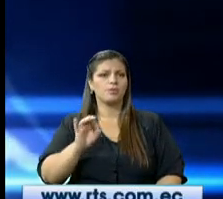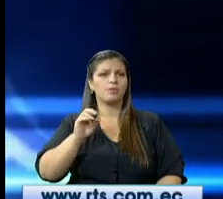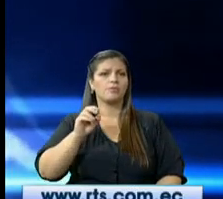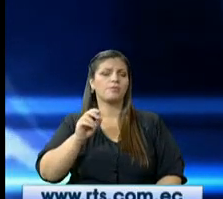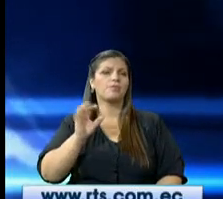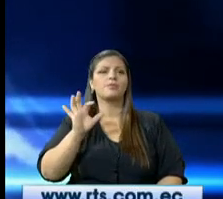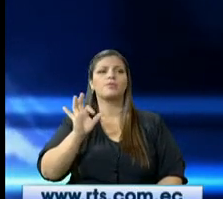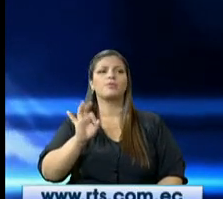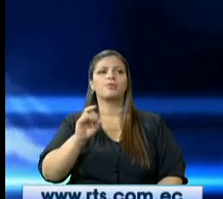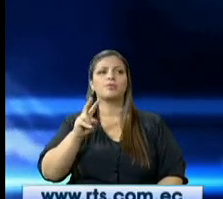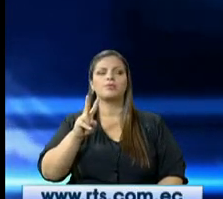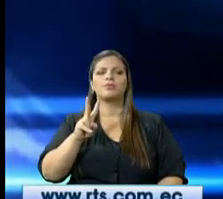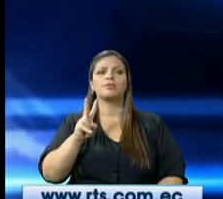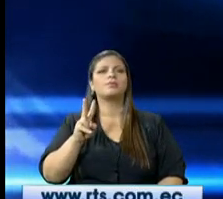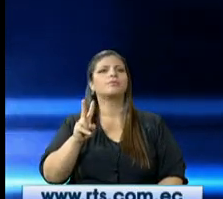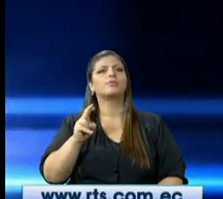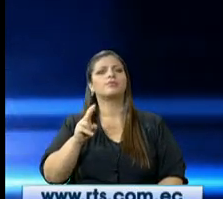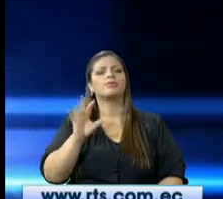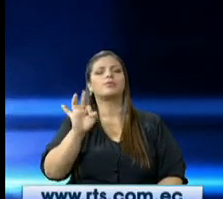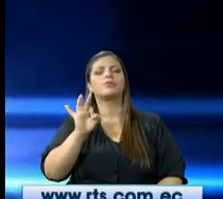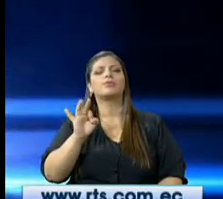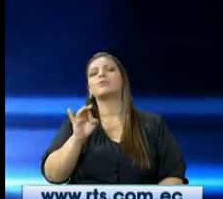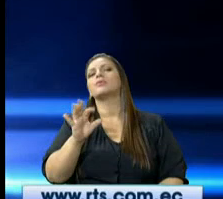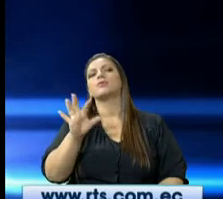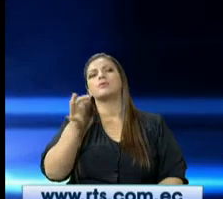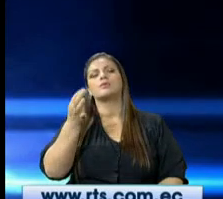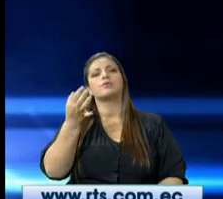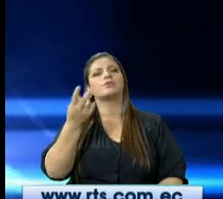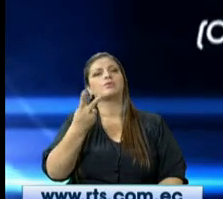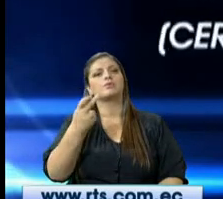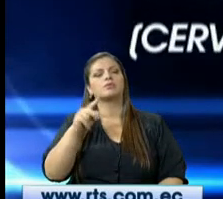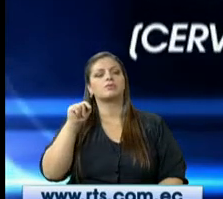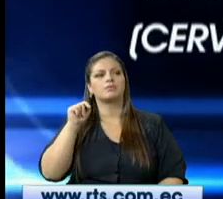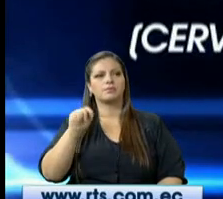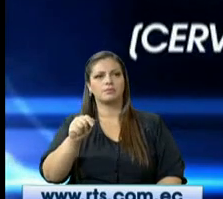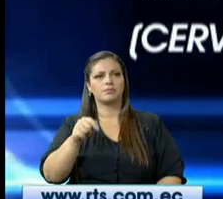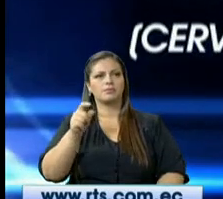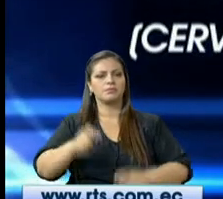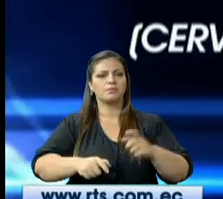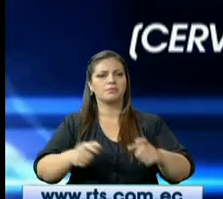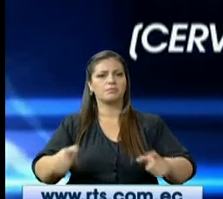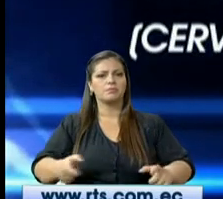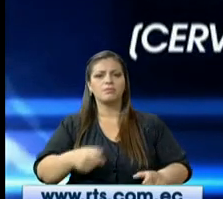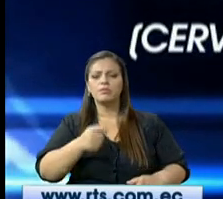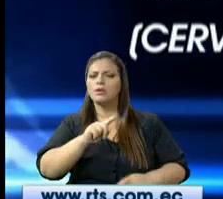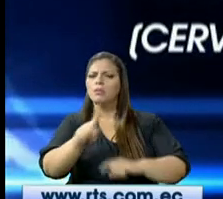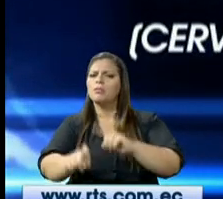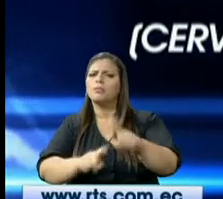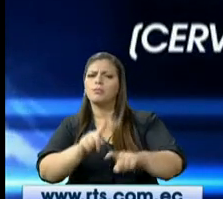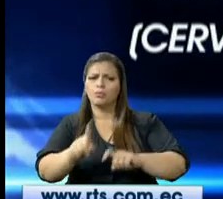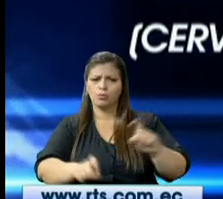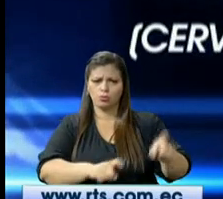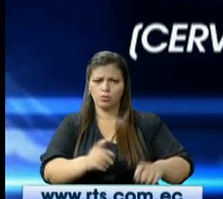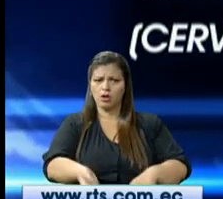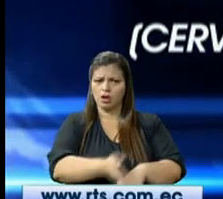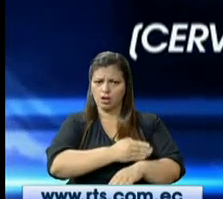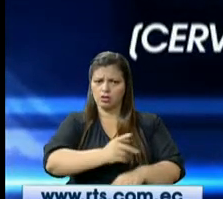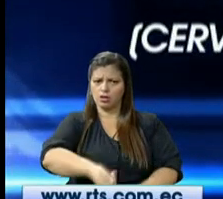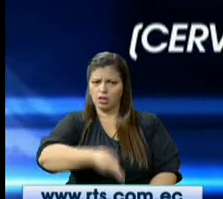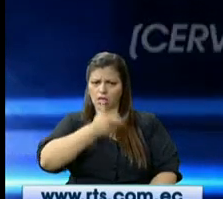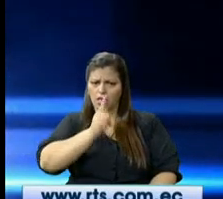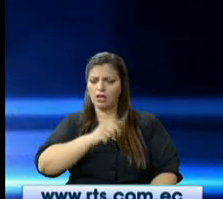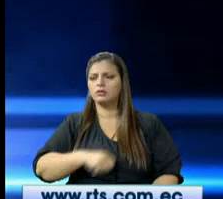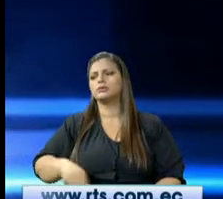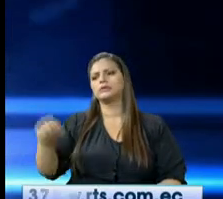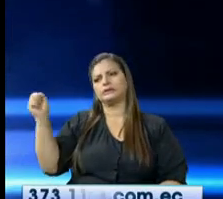912.576 consultados, el 2.5% de entre 12 y 18 años ha consumido algún tipo de bebida